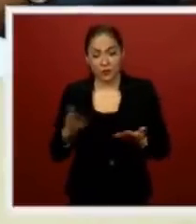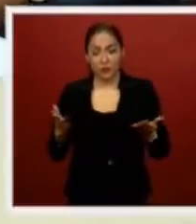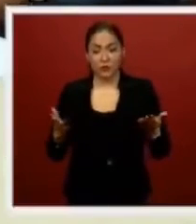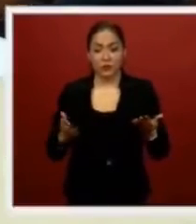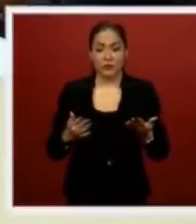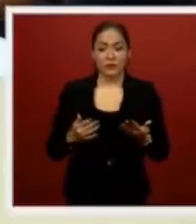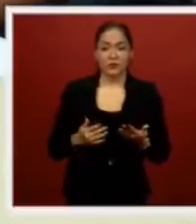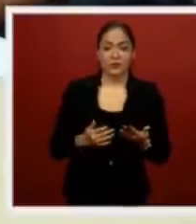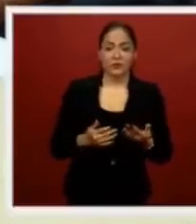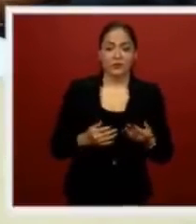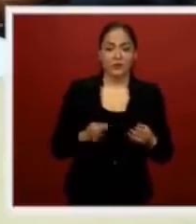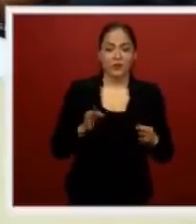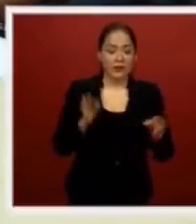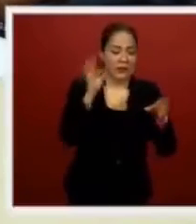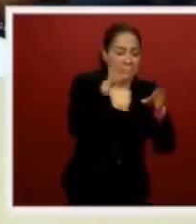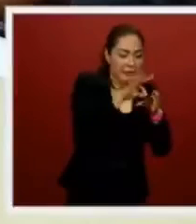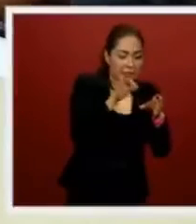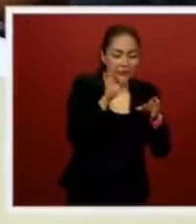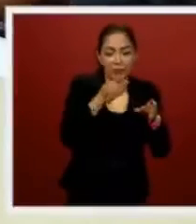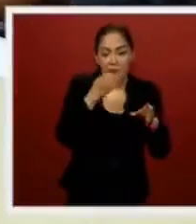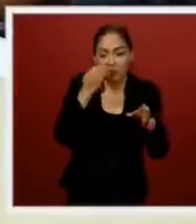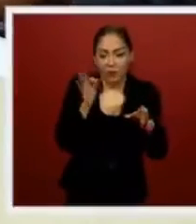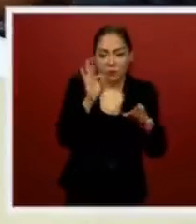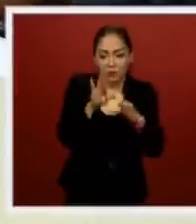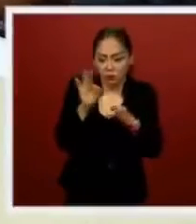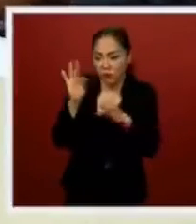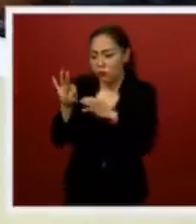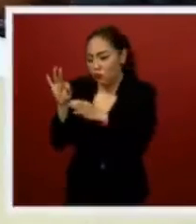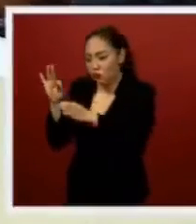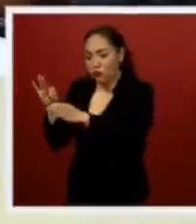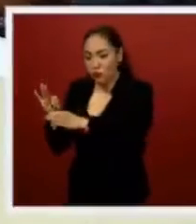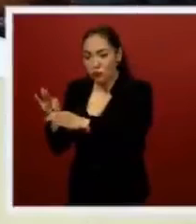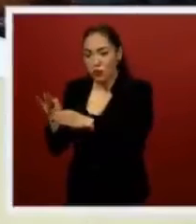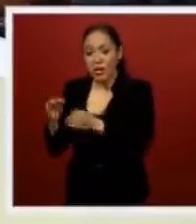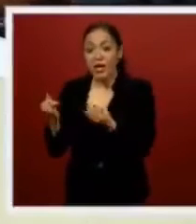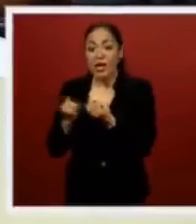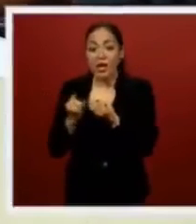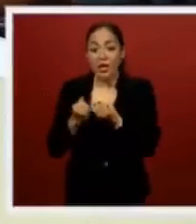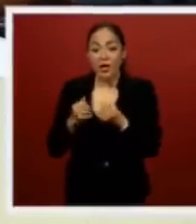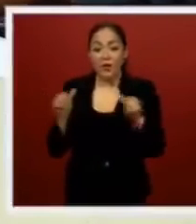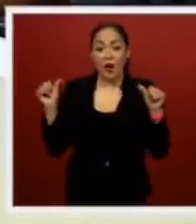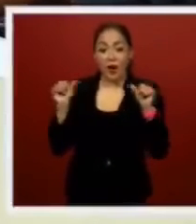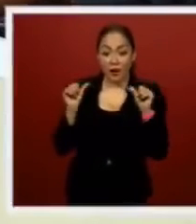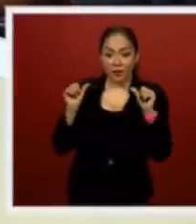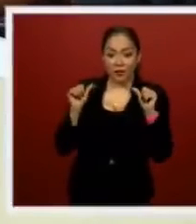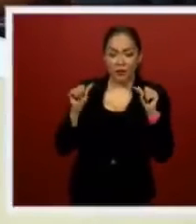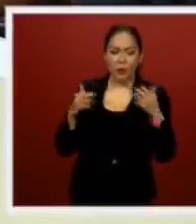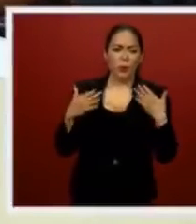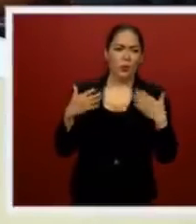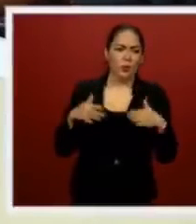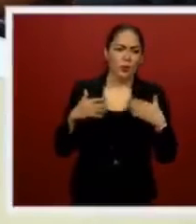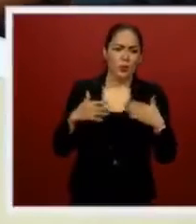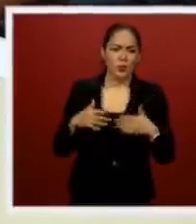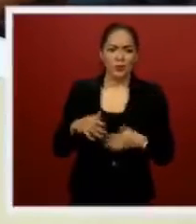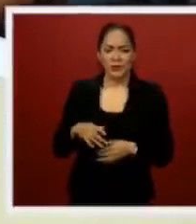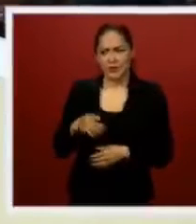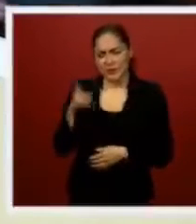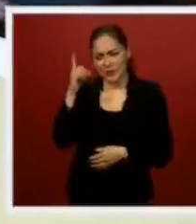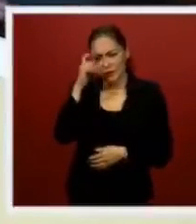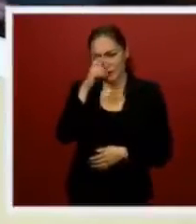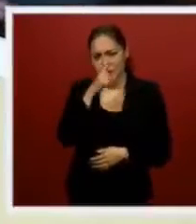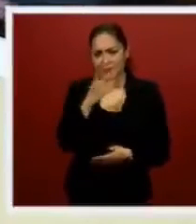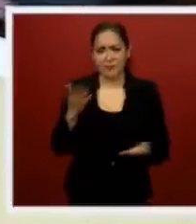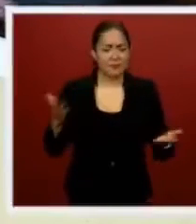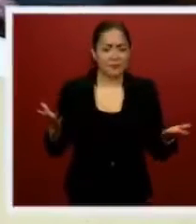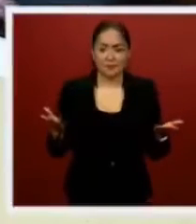imagínate. Ir polinizando. Polinizando. Flor por así, flor. flor por flor, de manera Manual. manual. O